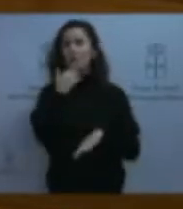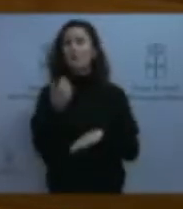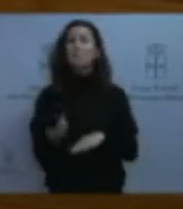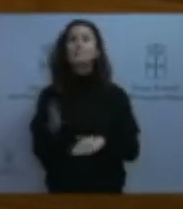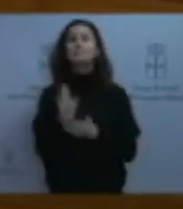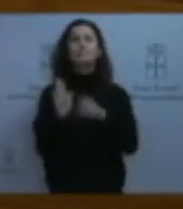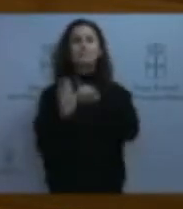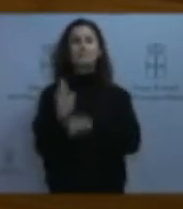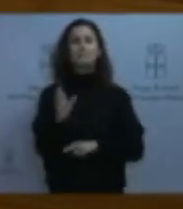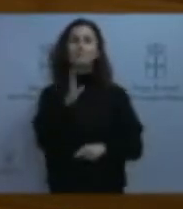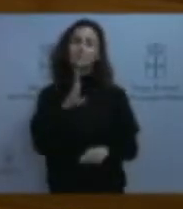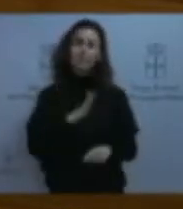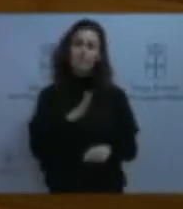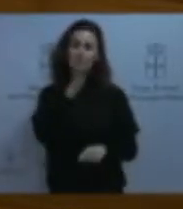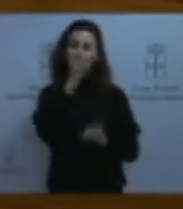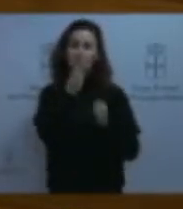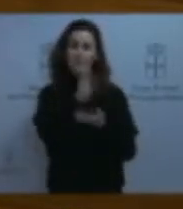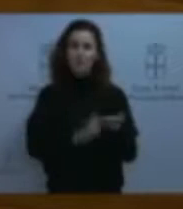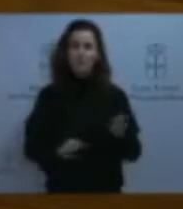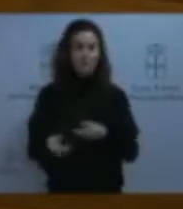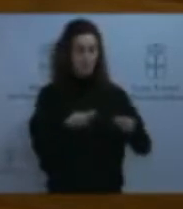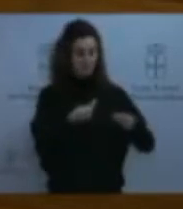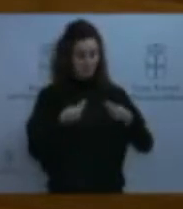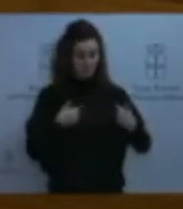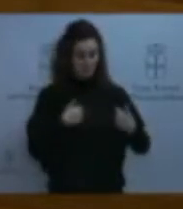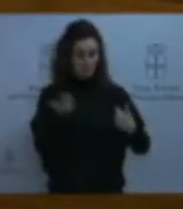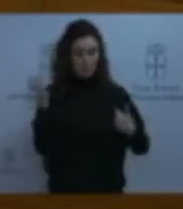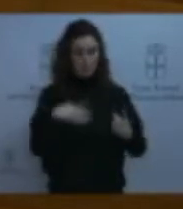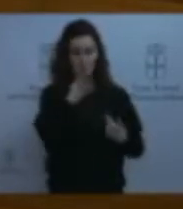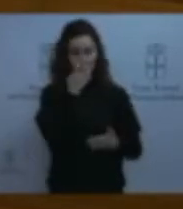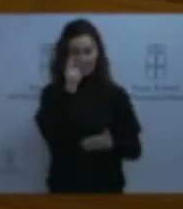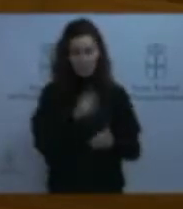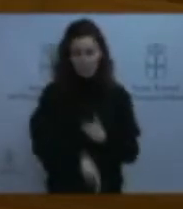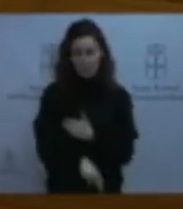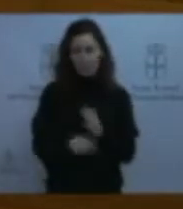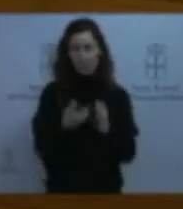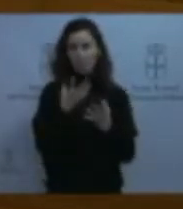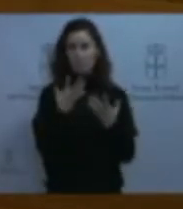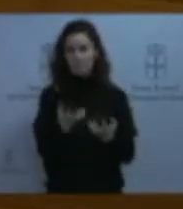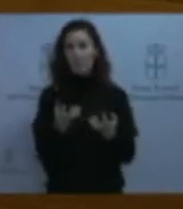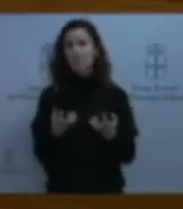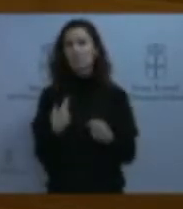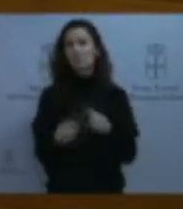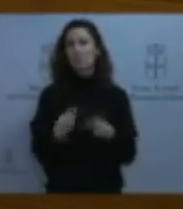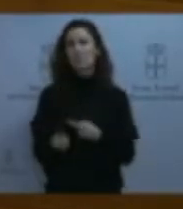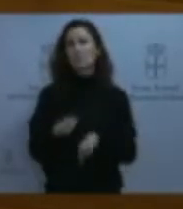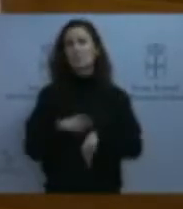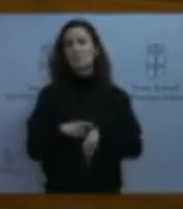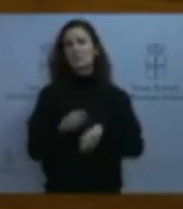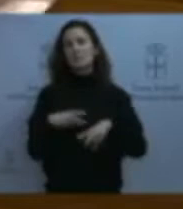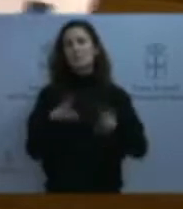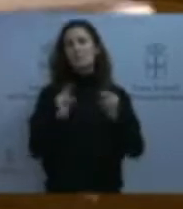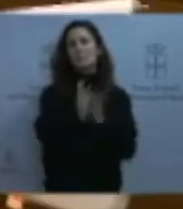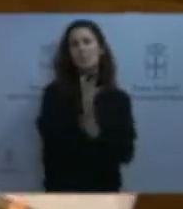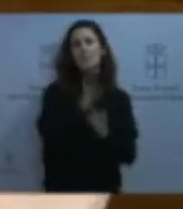Yo no dispongo todavía de ningún informe, porque esos informes son rigurosos, son serios, lleva un tiempo hacerlo, se determina la causa, el inicio del incendio,